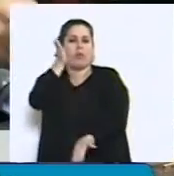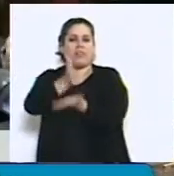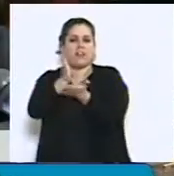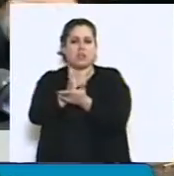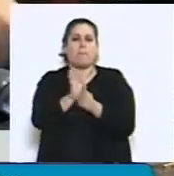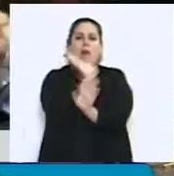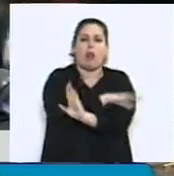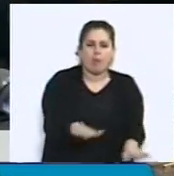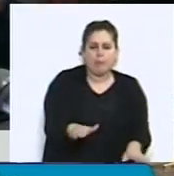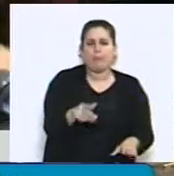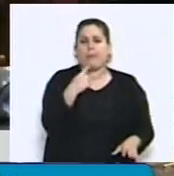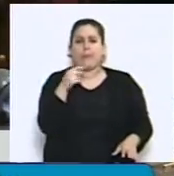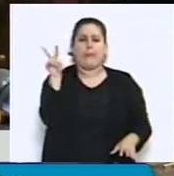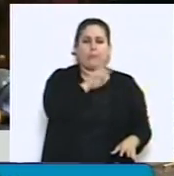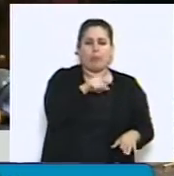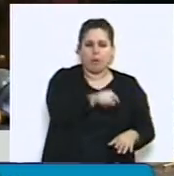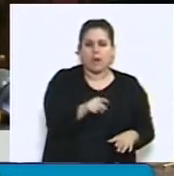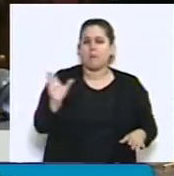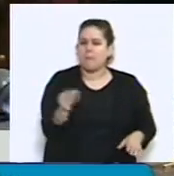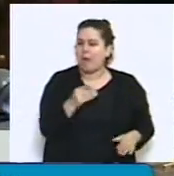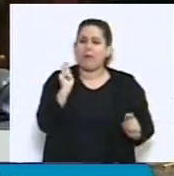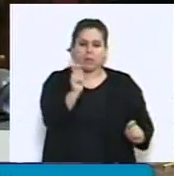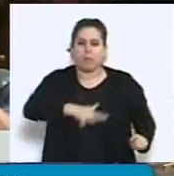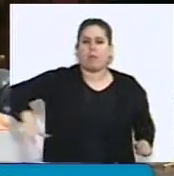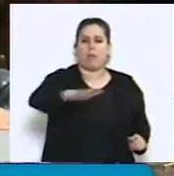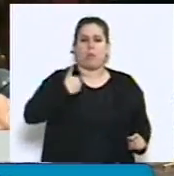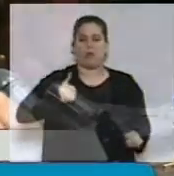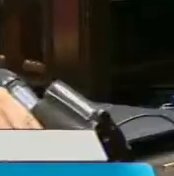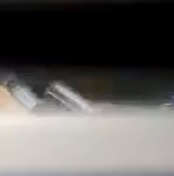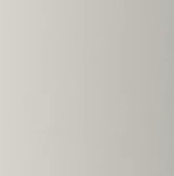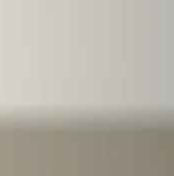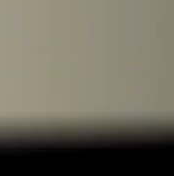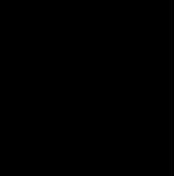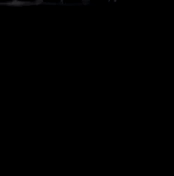para los pibes, para los pibas, pero sobre todo para el pueblo argentino. Muchas gracias, señora presidenta.